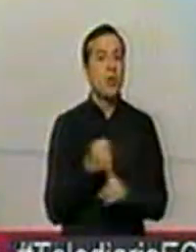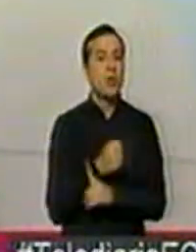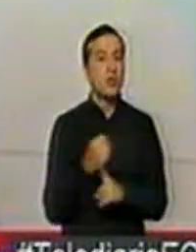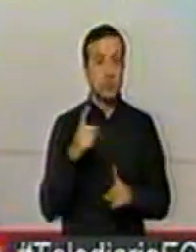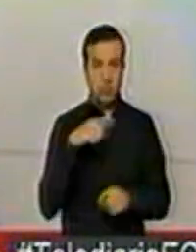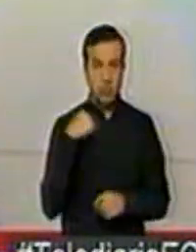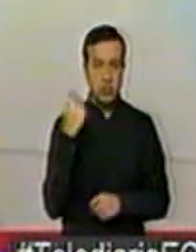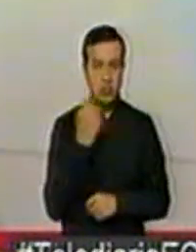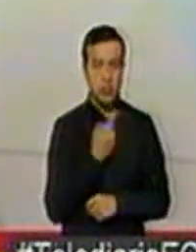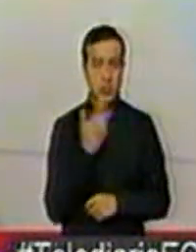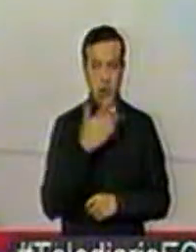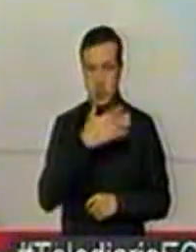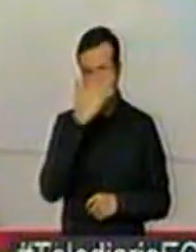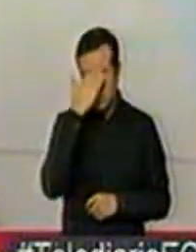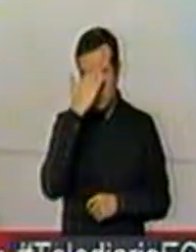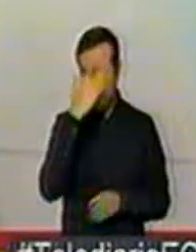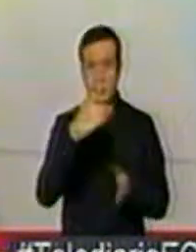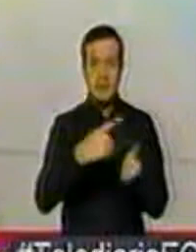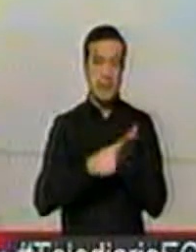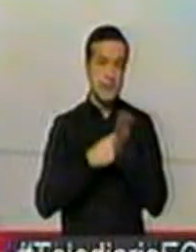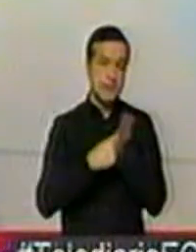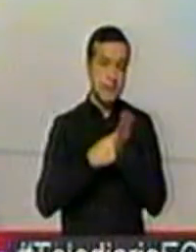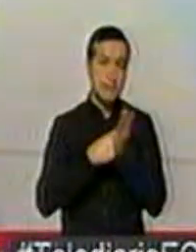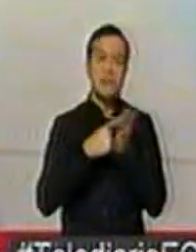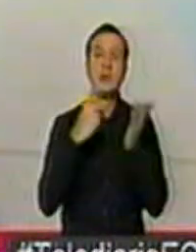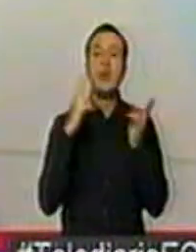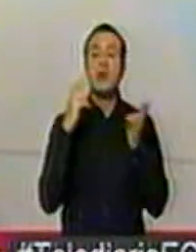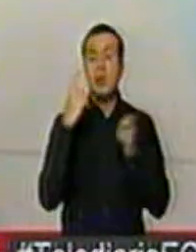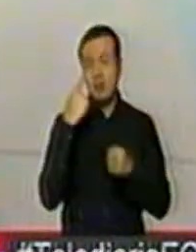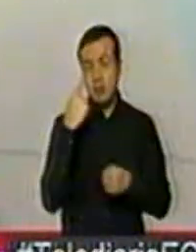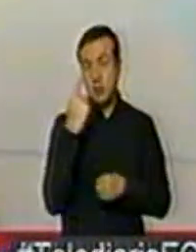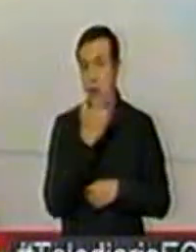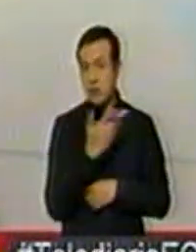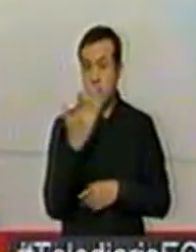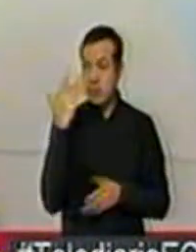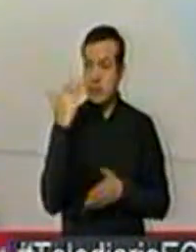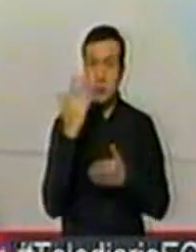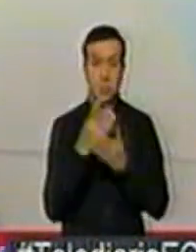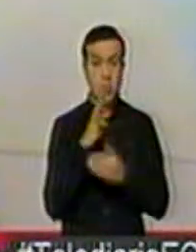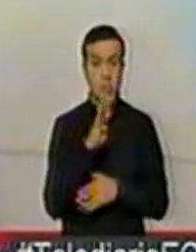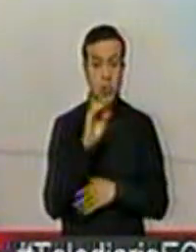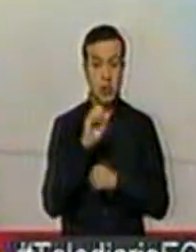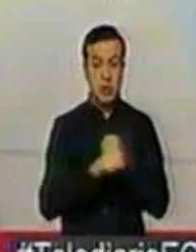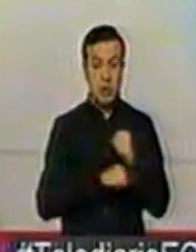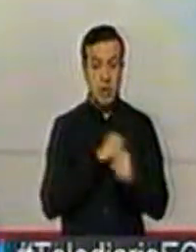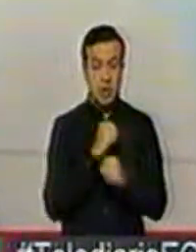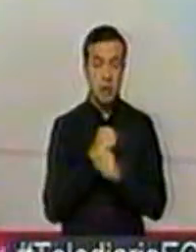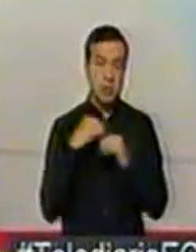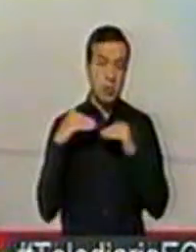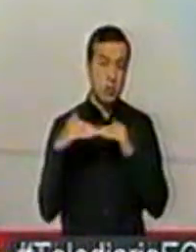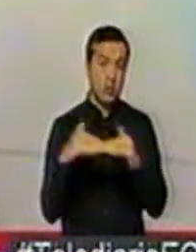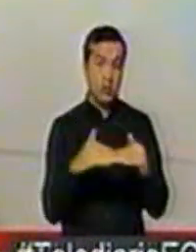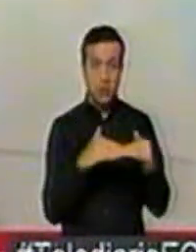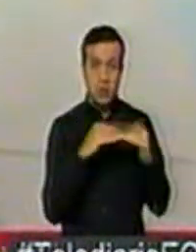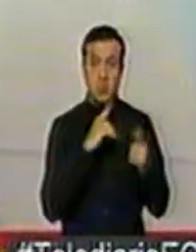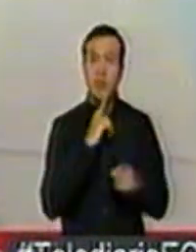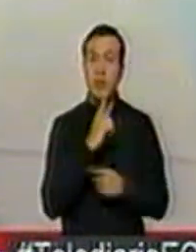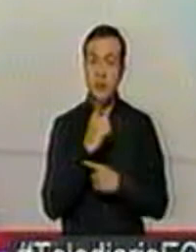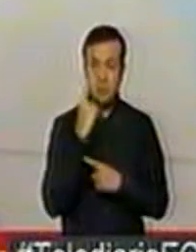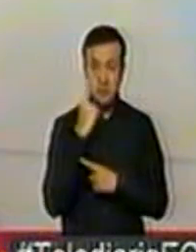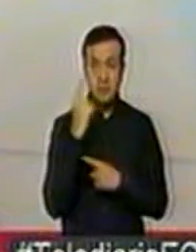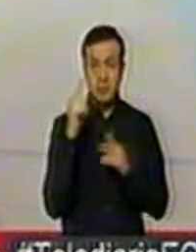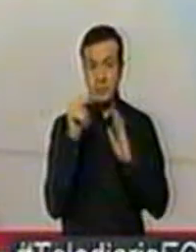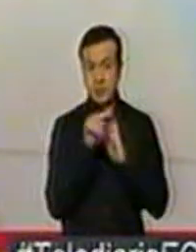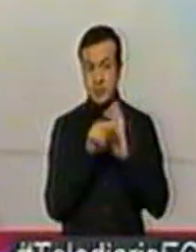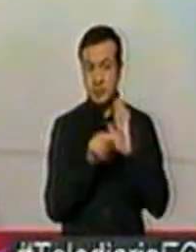hemos visto, ahora que estamos discutiendo mucho, ¿no es cierto?, qué ha pasado, ¿no es cierto?, en los últimos 40 años de retorno de la democracia, también con los indicadores